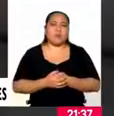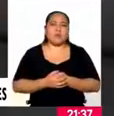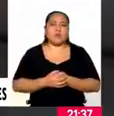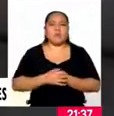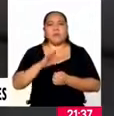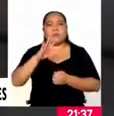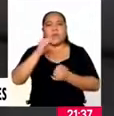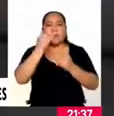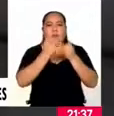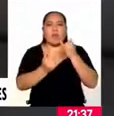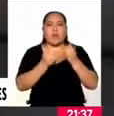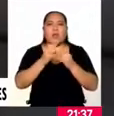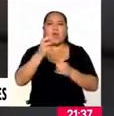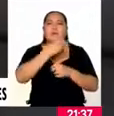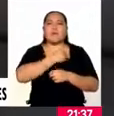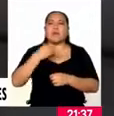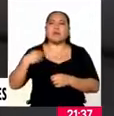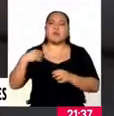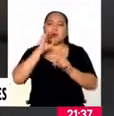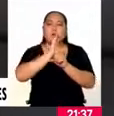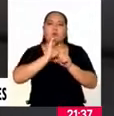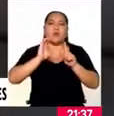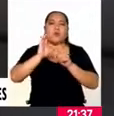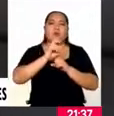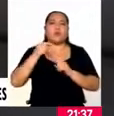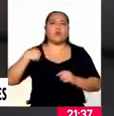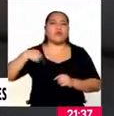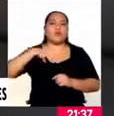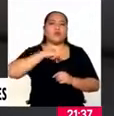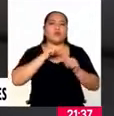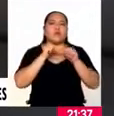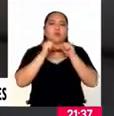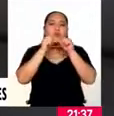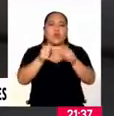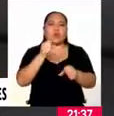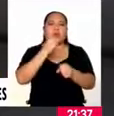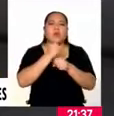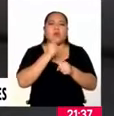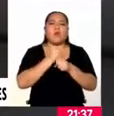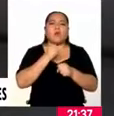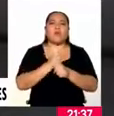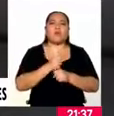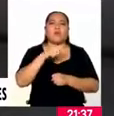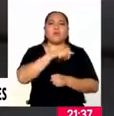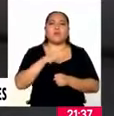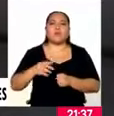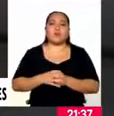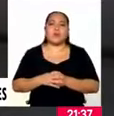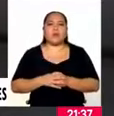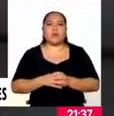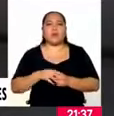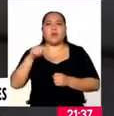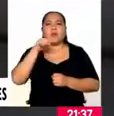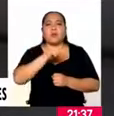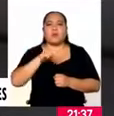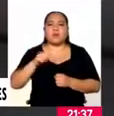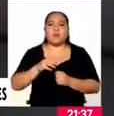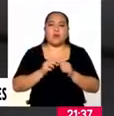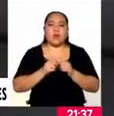Finalmente, desde el Ministerio de Cultura, vamos a seguir trabajando porque nuestro patrimonio cultural se ponga a disposición de la